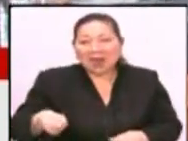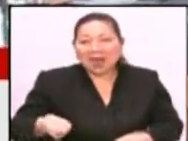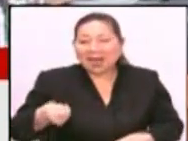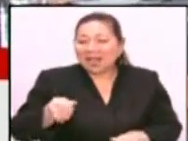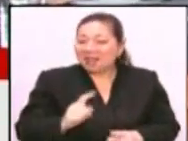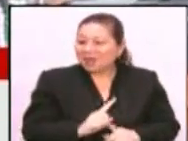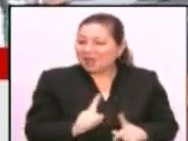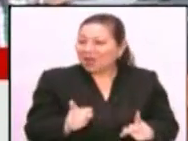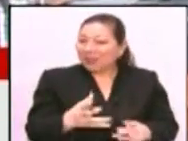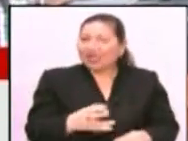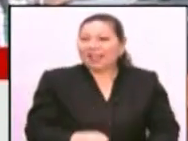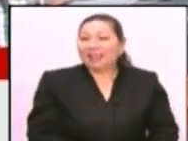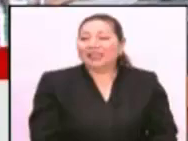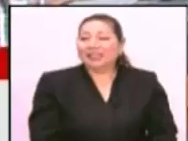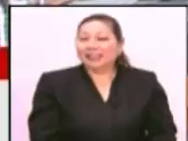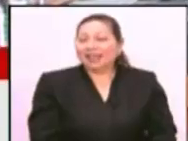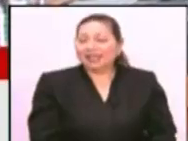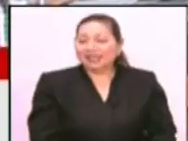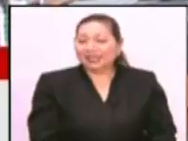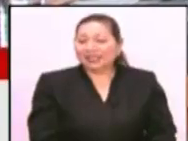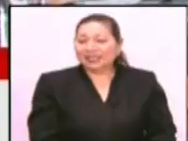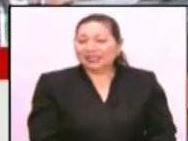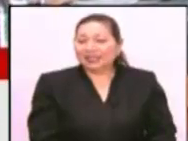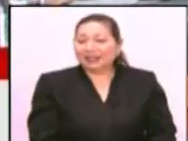tema, digamos,